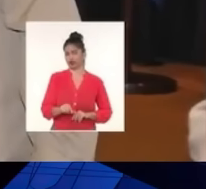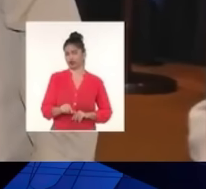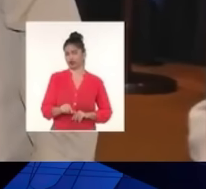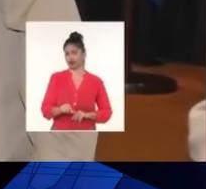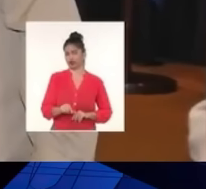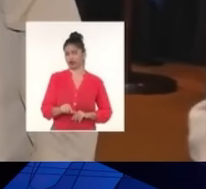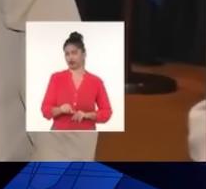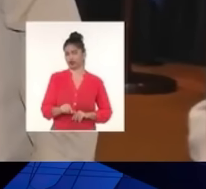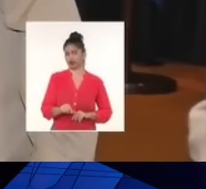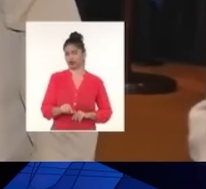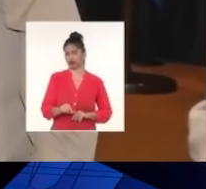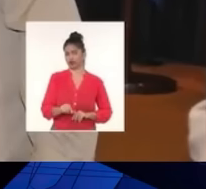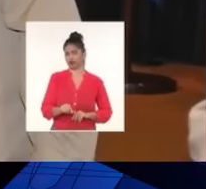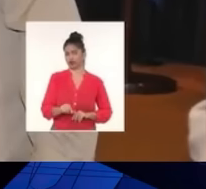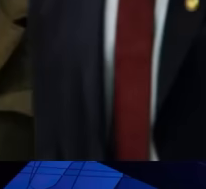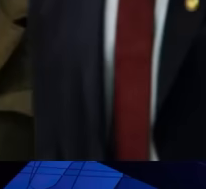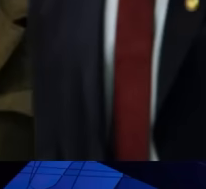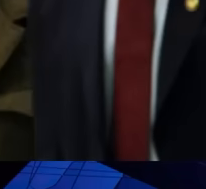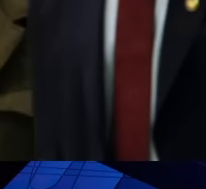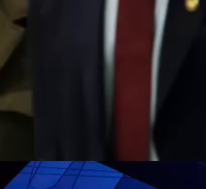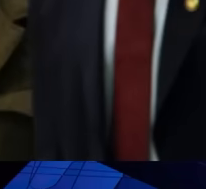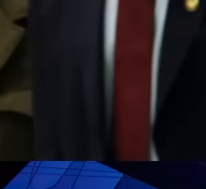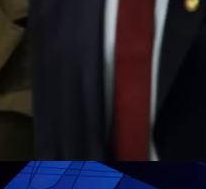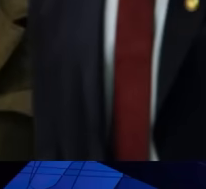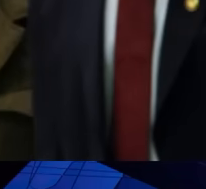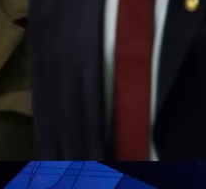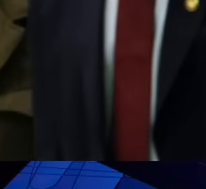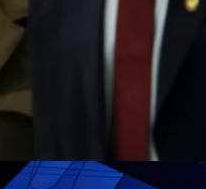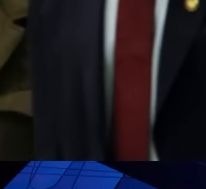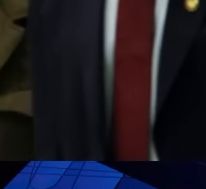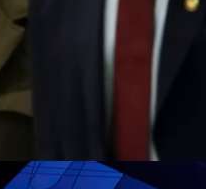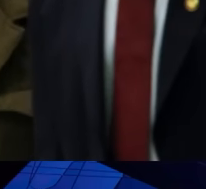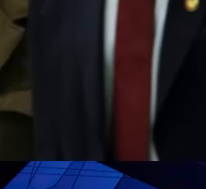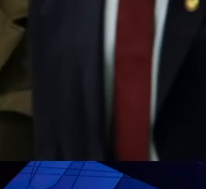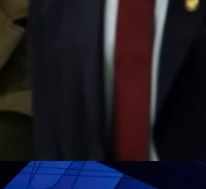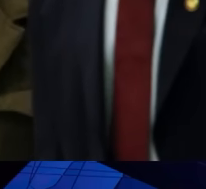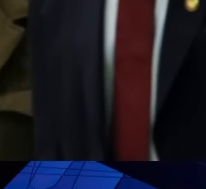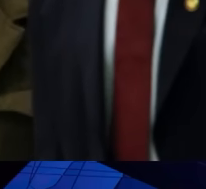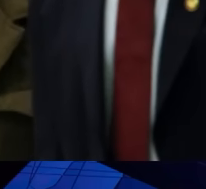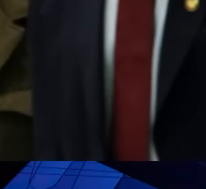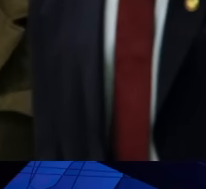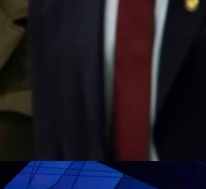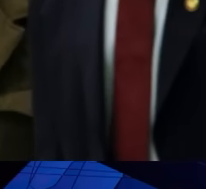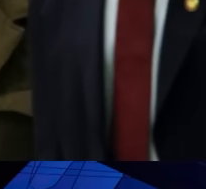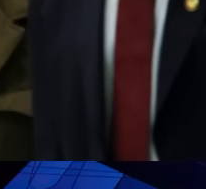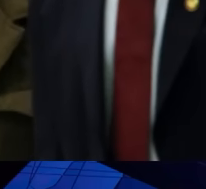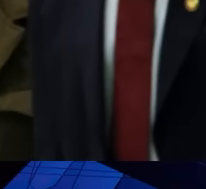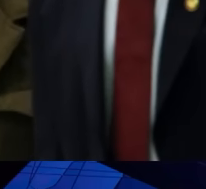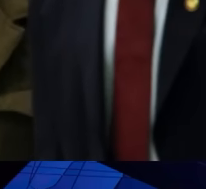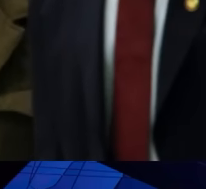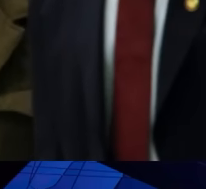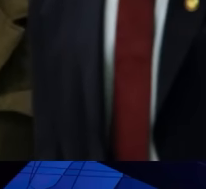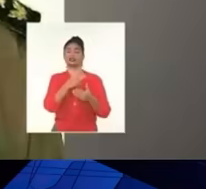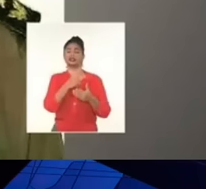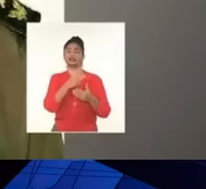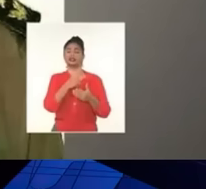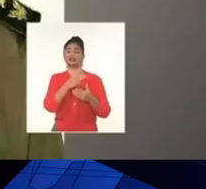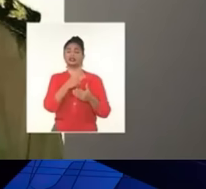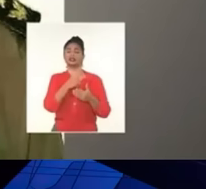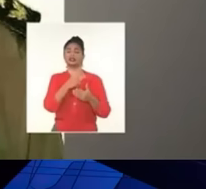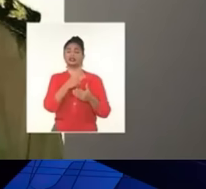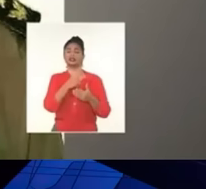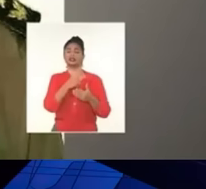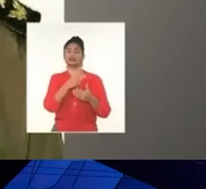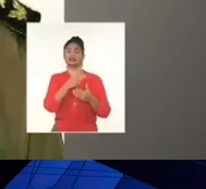misterioso estaba pasando en Cuba, de que solamente ya en lo que iba de mes habían tres altos militares que habían